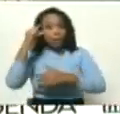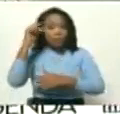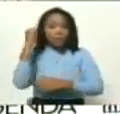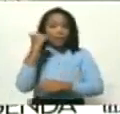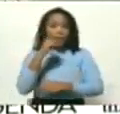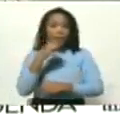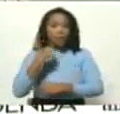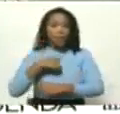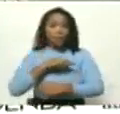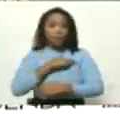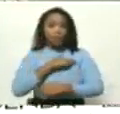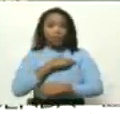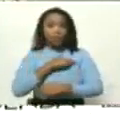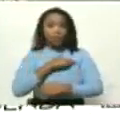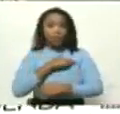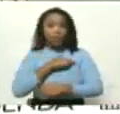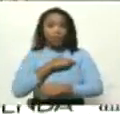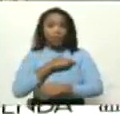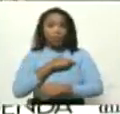estaremos con